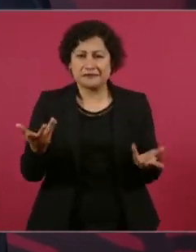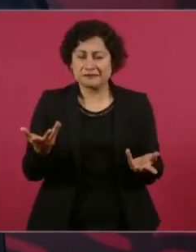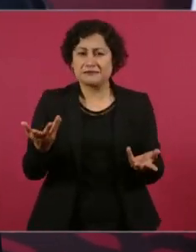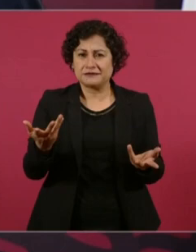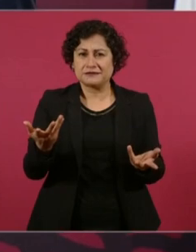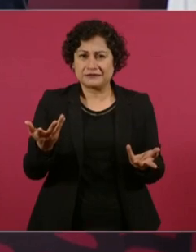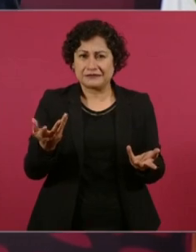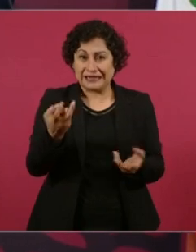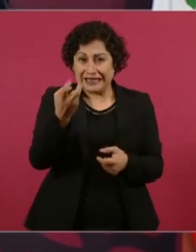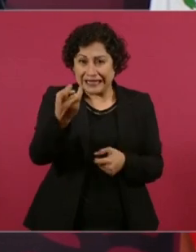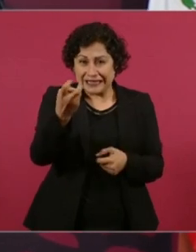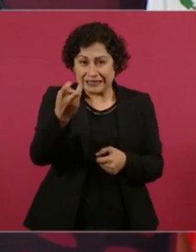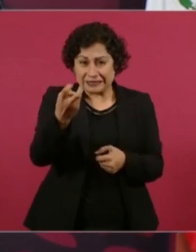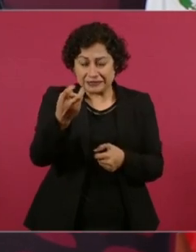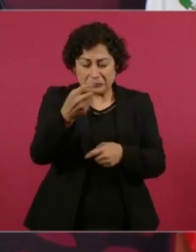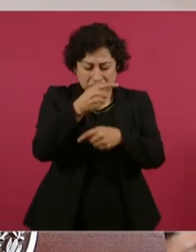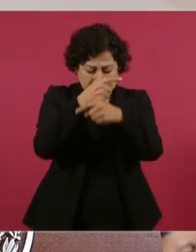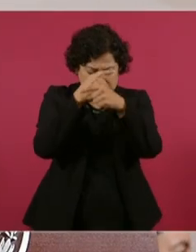aturden,